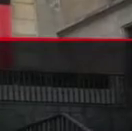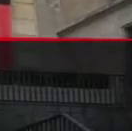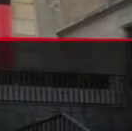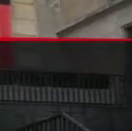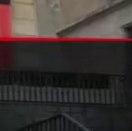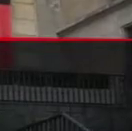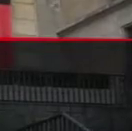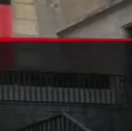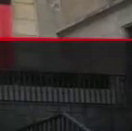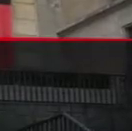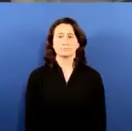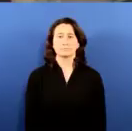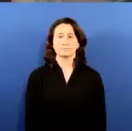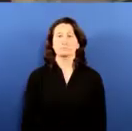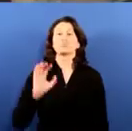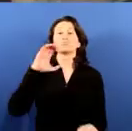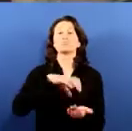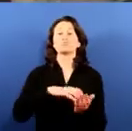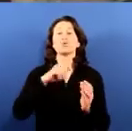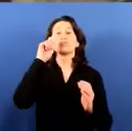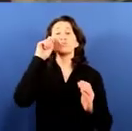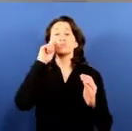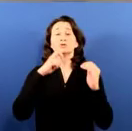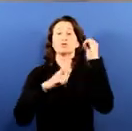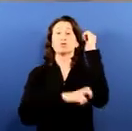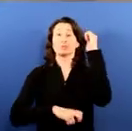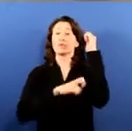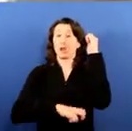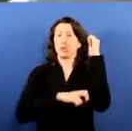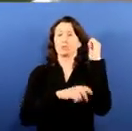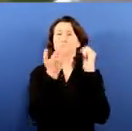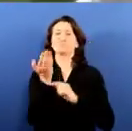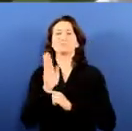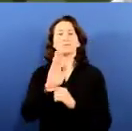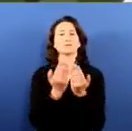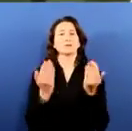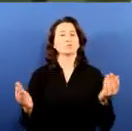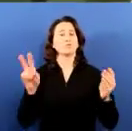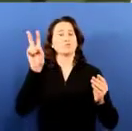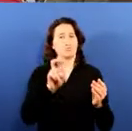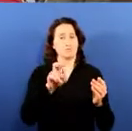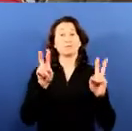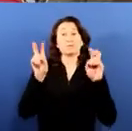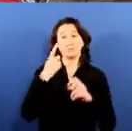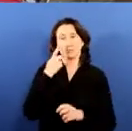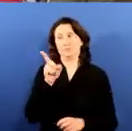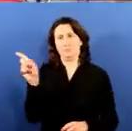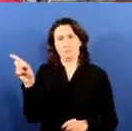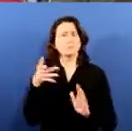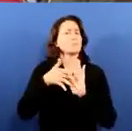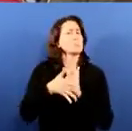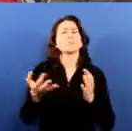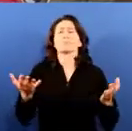Desde el Museo de la Evolución Humana de Burgos llega al Arqueólogo Museo de la Diputación Foral de Vizcaya Neandertales desde Iberia hasta